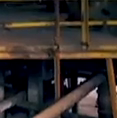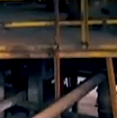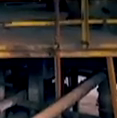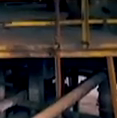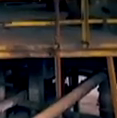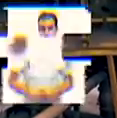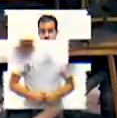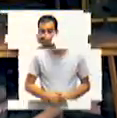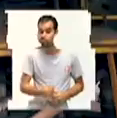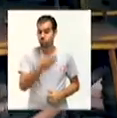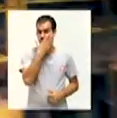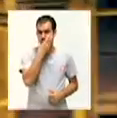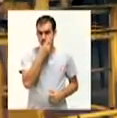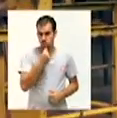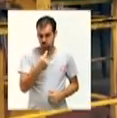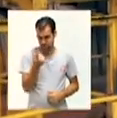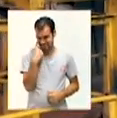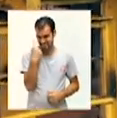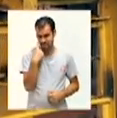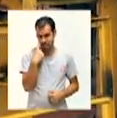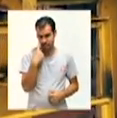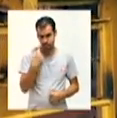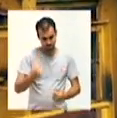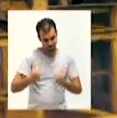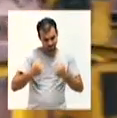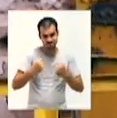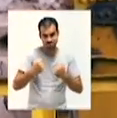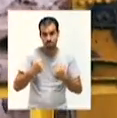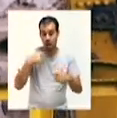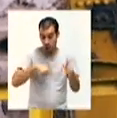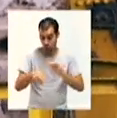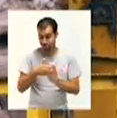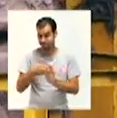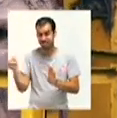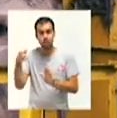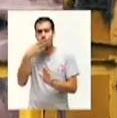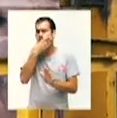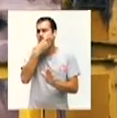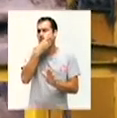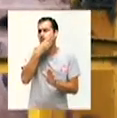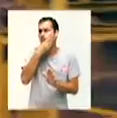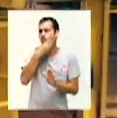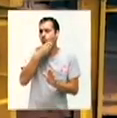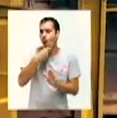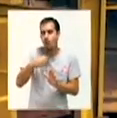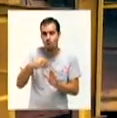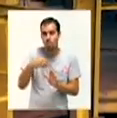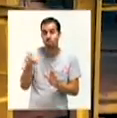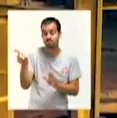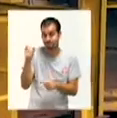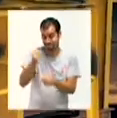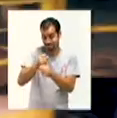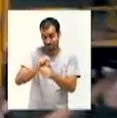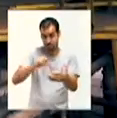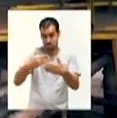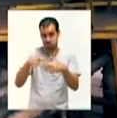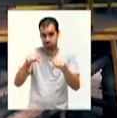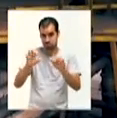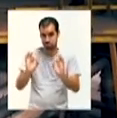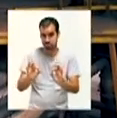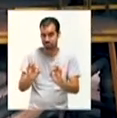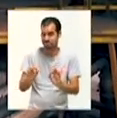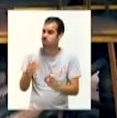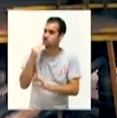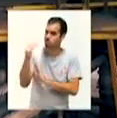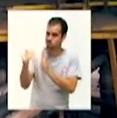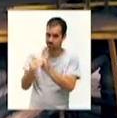Y para demostrar la fuerza de la juventud, en esta oportunidad converso con el trabajador más joven del Central Azucarero